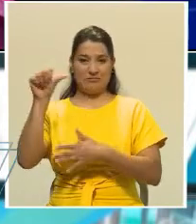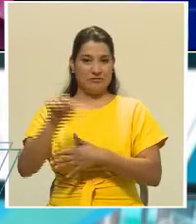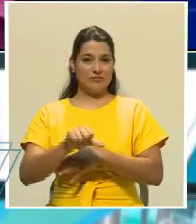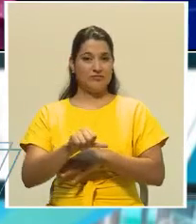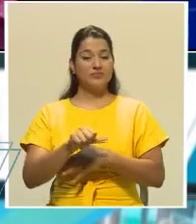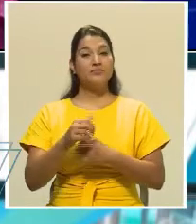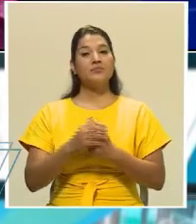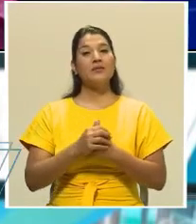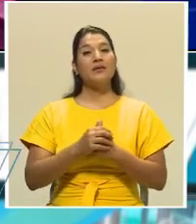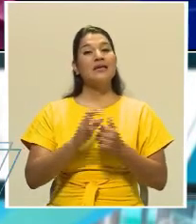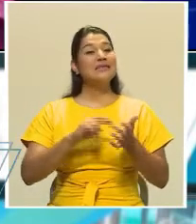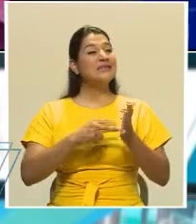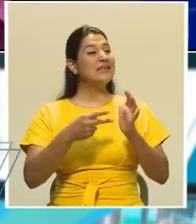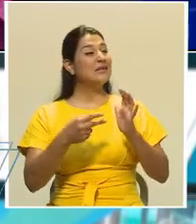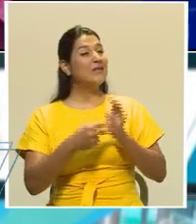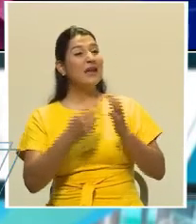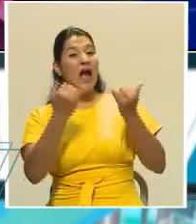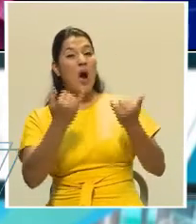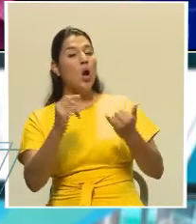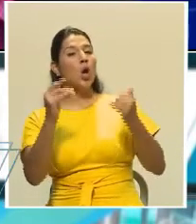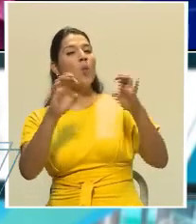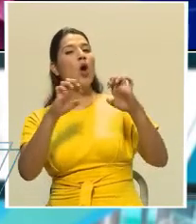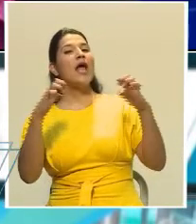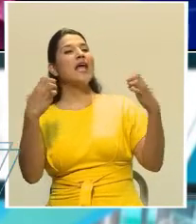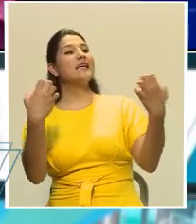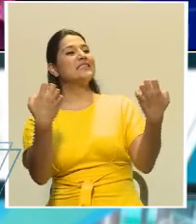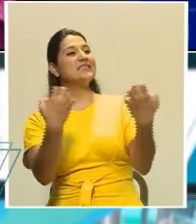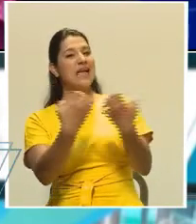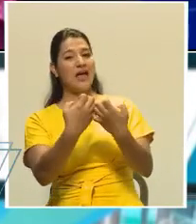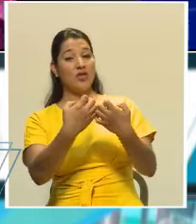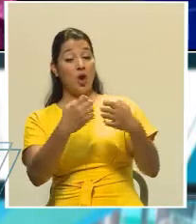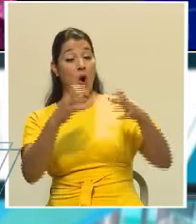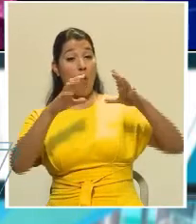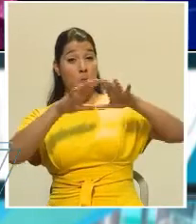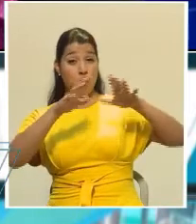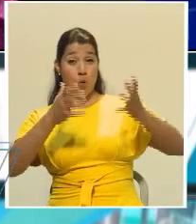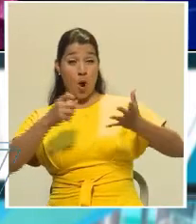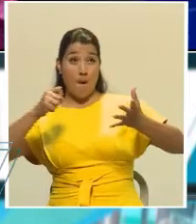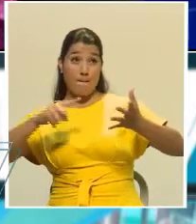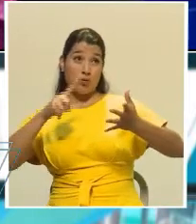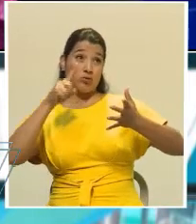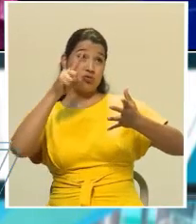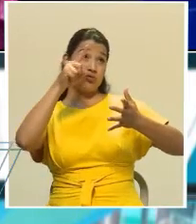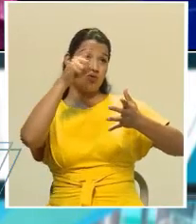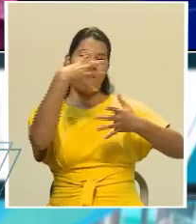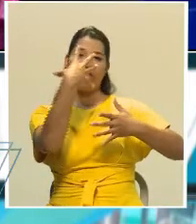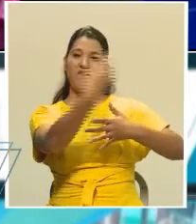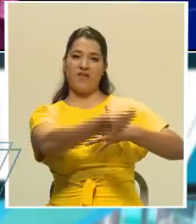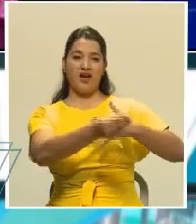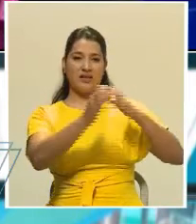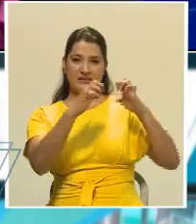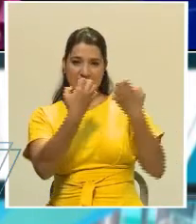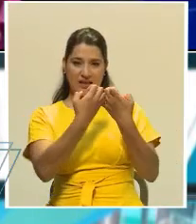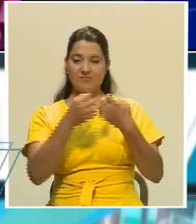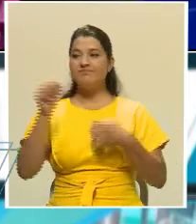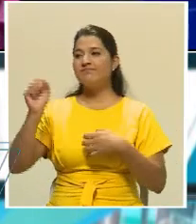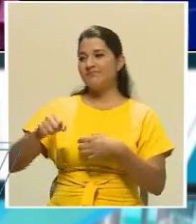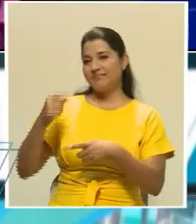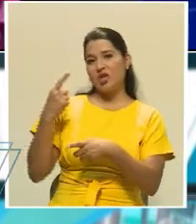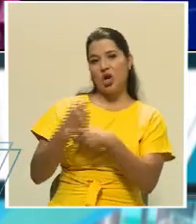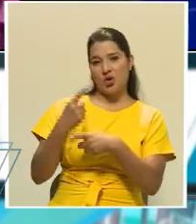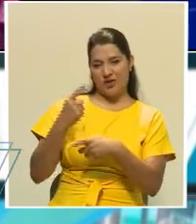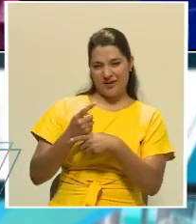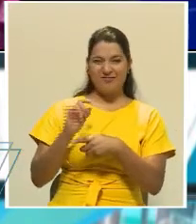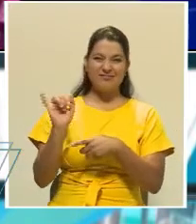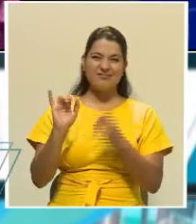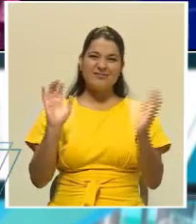Exactamente, usted lo está diciendo muy bien. Doña Marta, con motivo del envío del presupuesto extraordinario al Congreso,